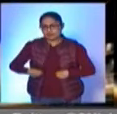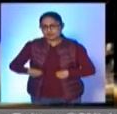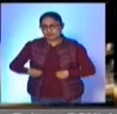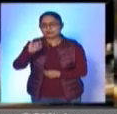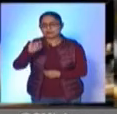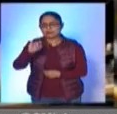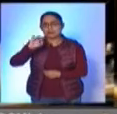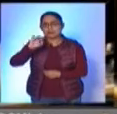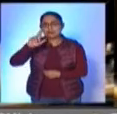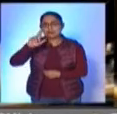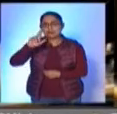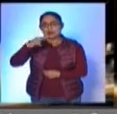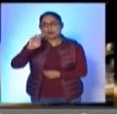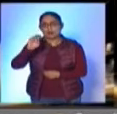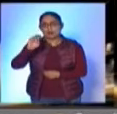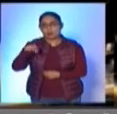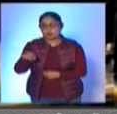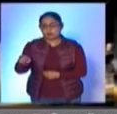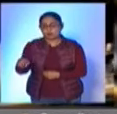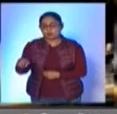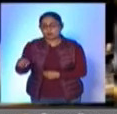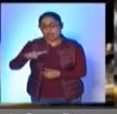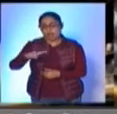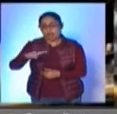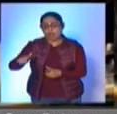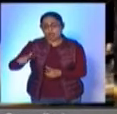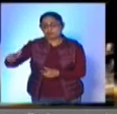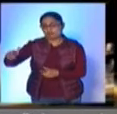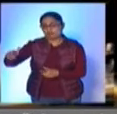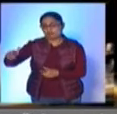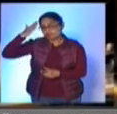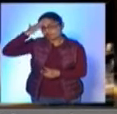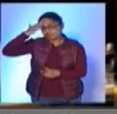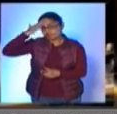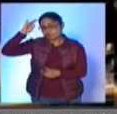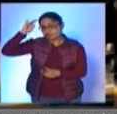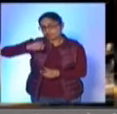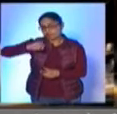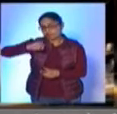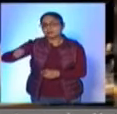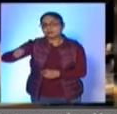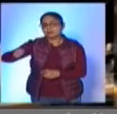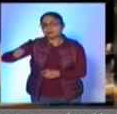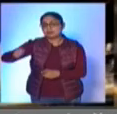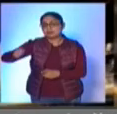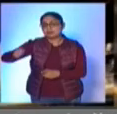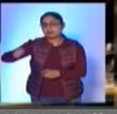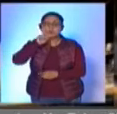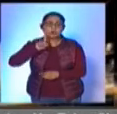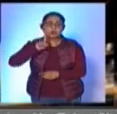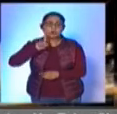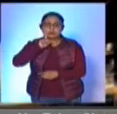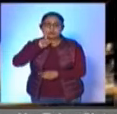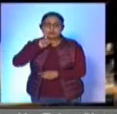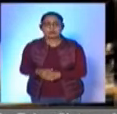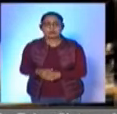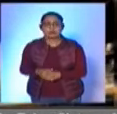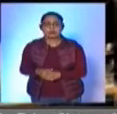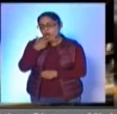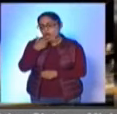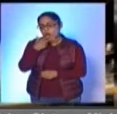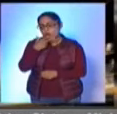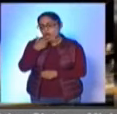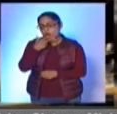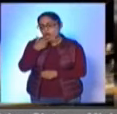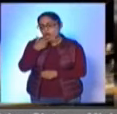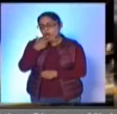consideran que el lago es mujer, ¿no?, que se trata de una mujer. Incluso por ahí nos decía un señor Fernando